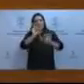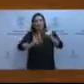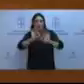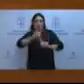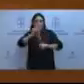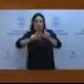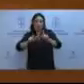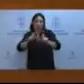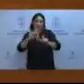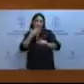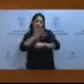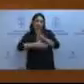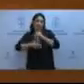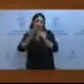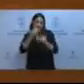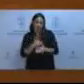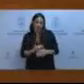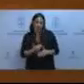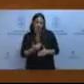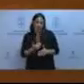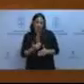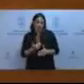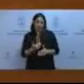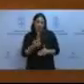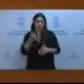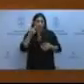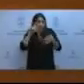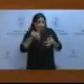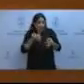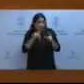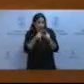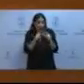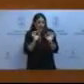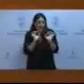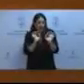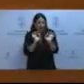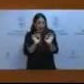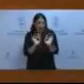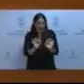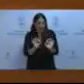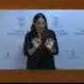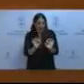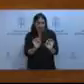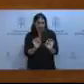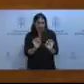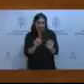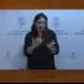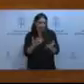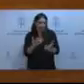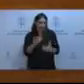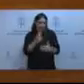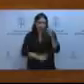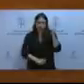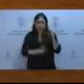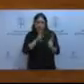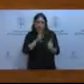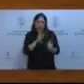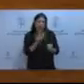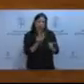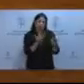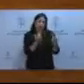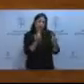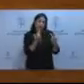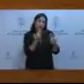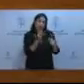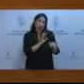personas sin discapacidad. Esta es la realidad de Asturias, la dura y cruel realidad. Un lamentable incumplimiento,